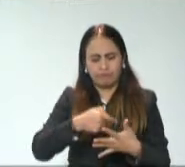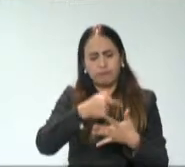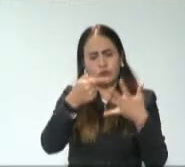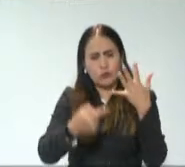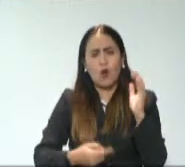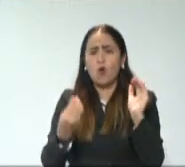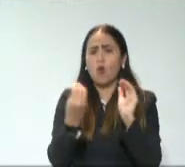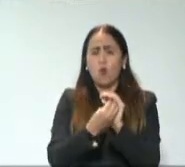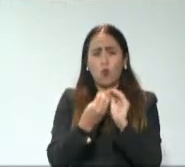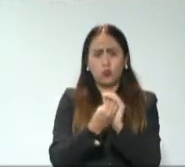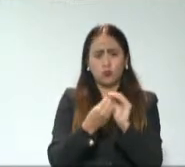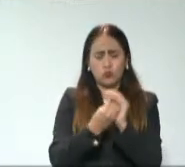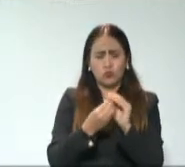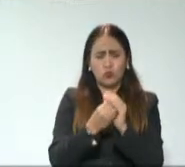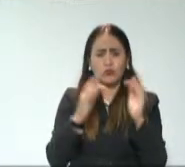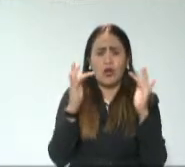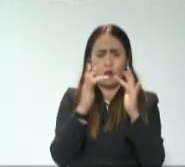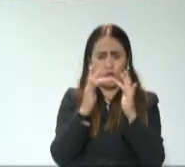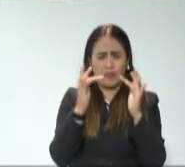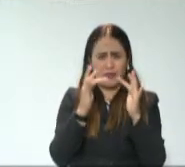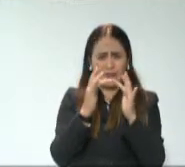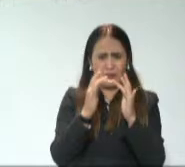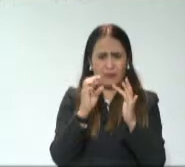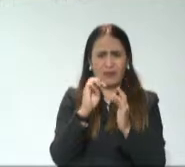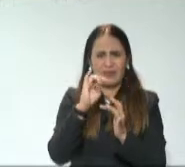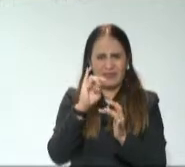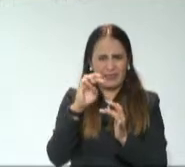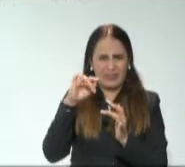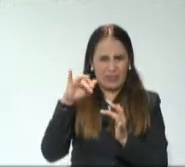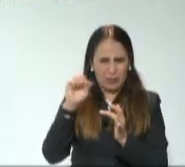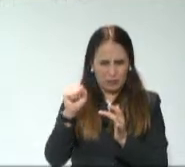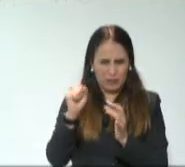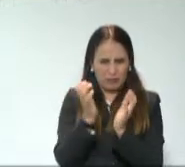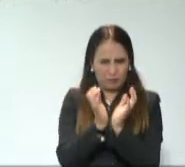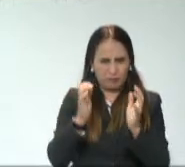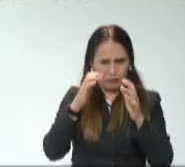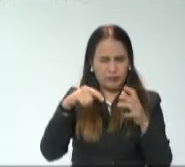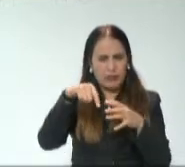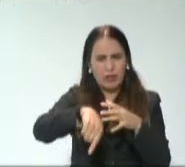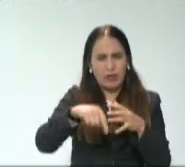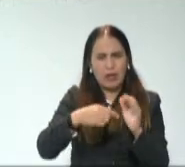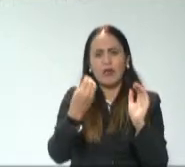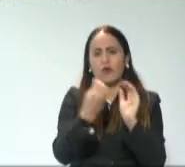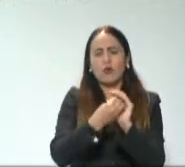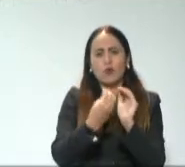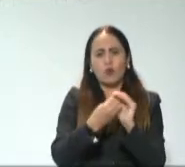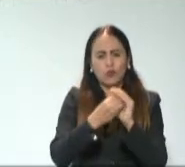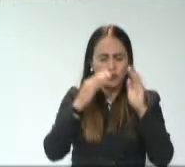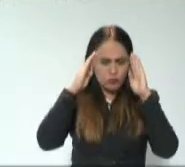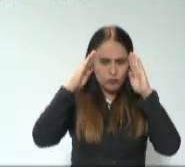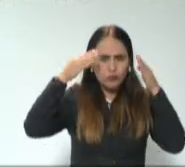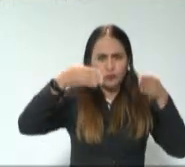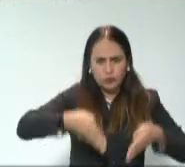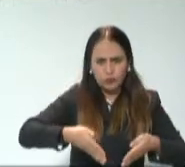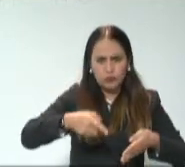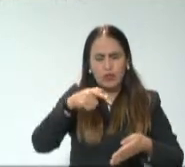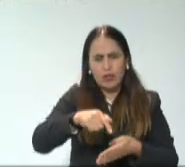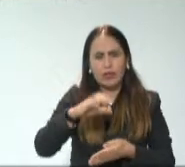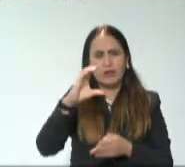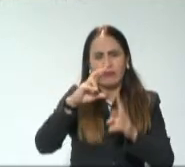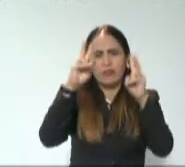cursos en línea del seguro social eh los cursos en particular los que tienen que ver con con